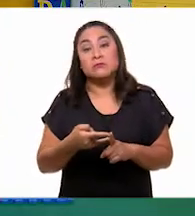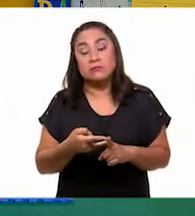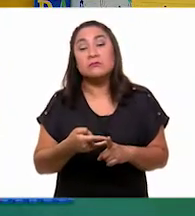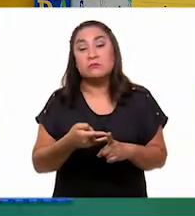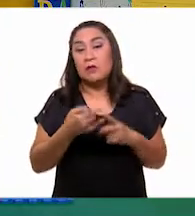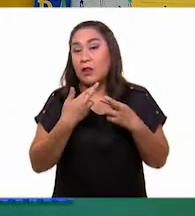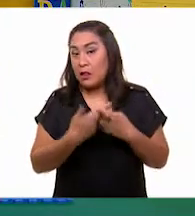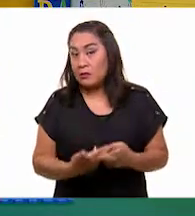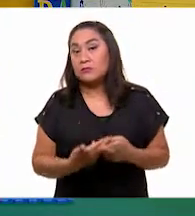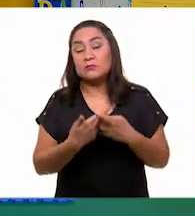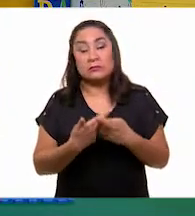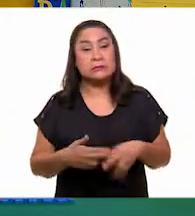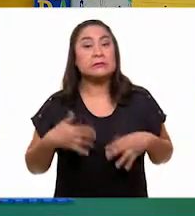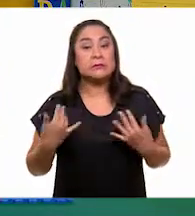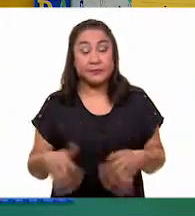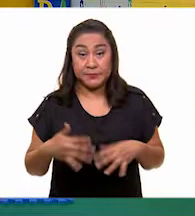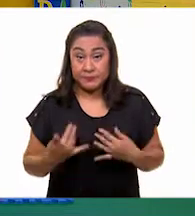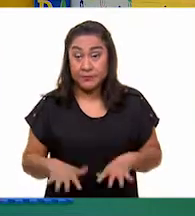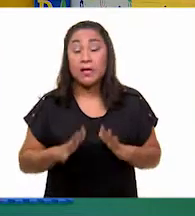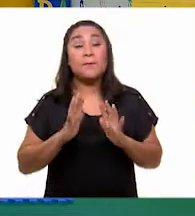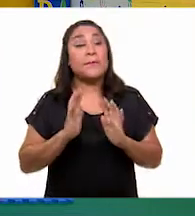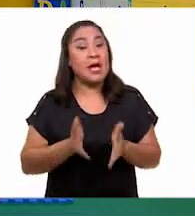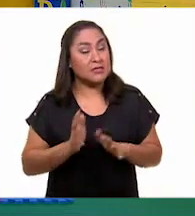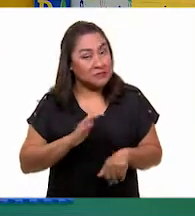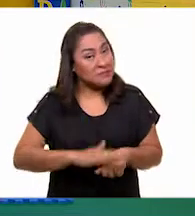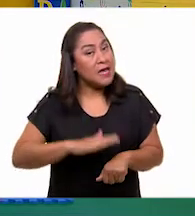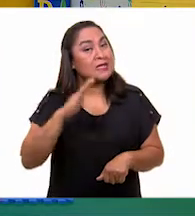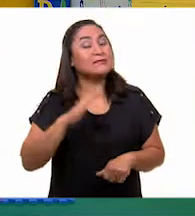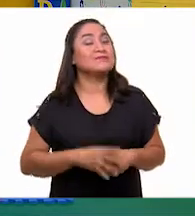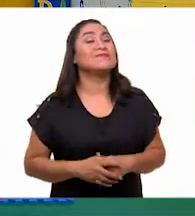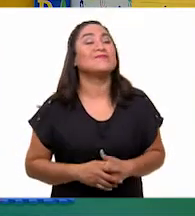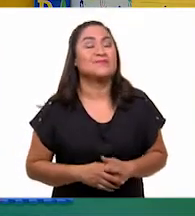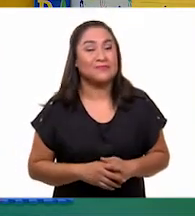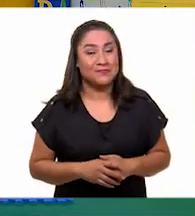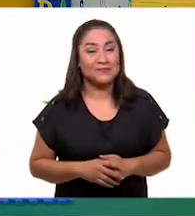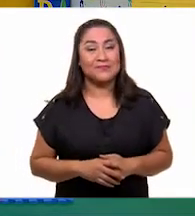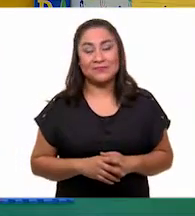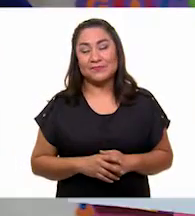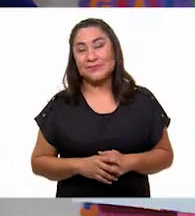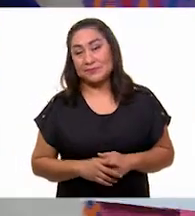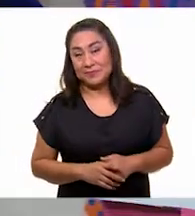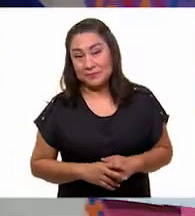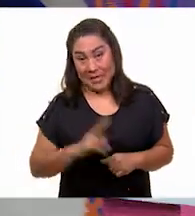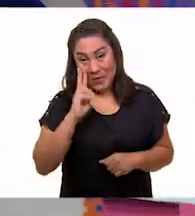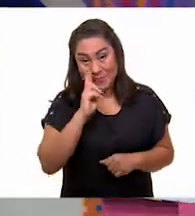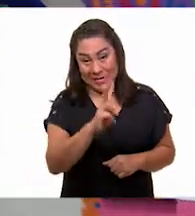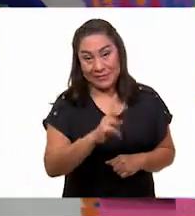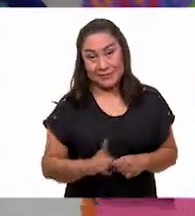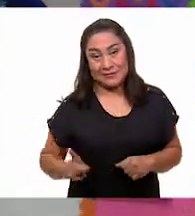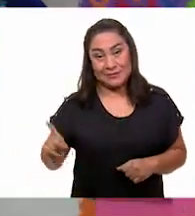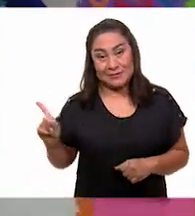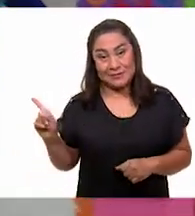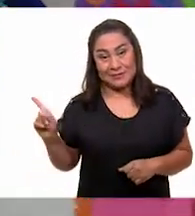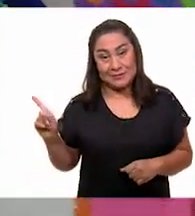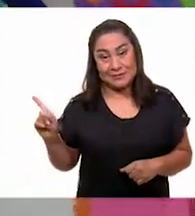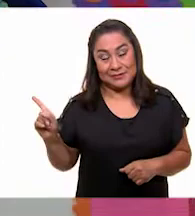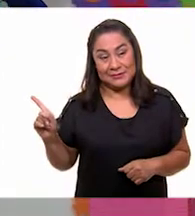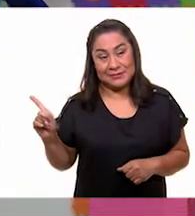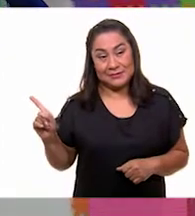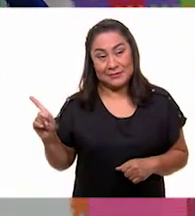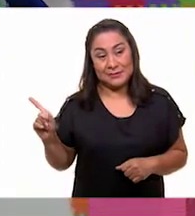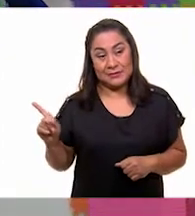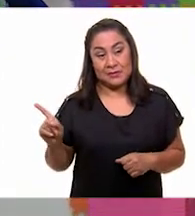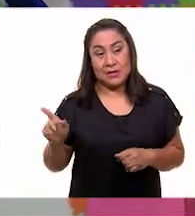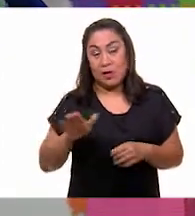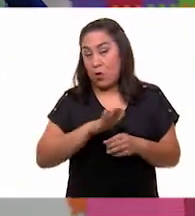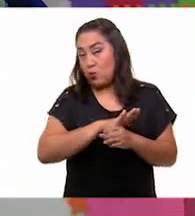una buena cantidad de masa, más de la que yo pensaba. Vean en casa cómo yo ya llené uno de los recipientes. Está